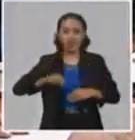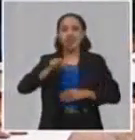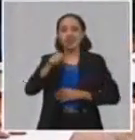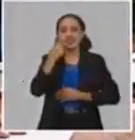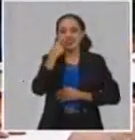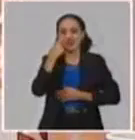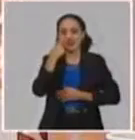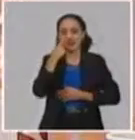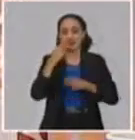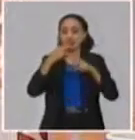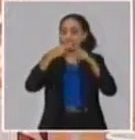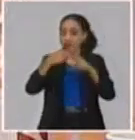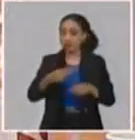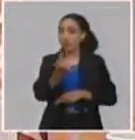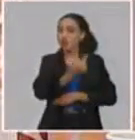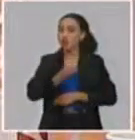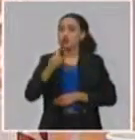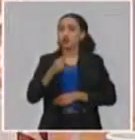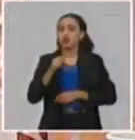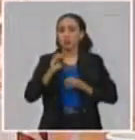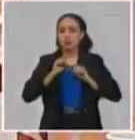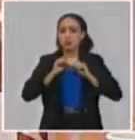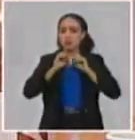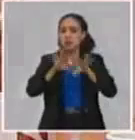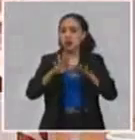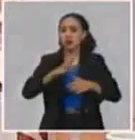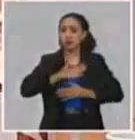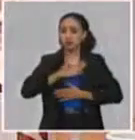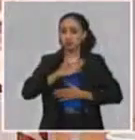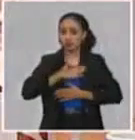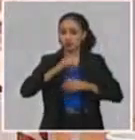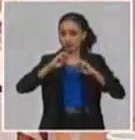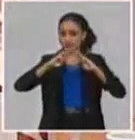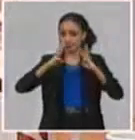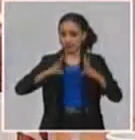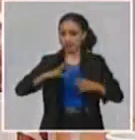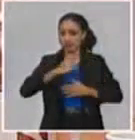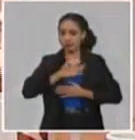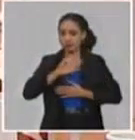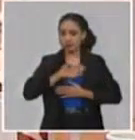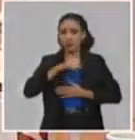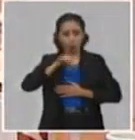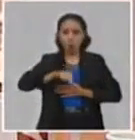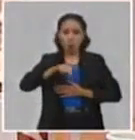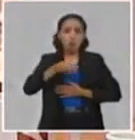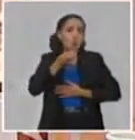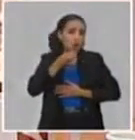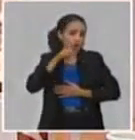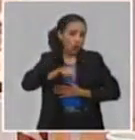lista nosotros la vamos a poner en nuestro sitio posiblemente hoy mismo.